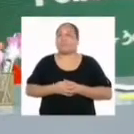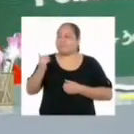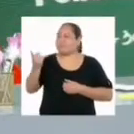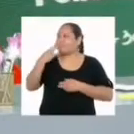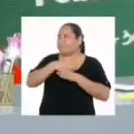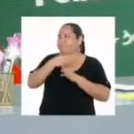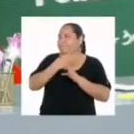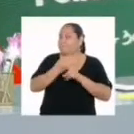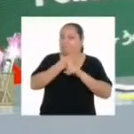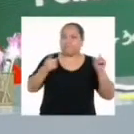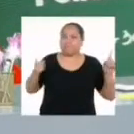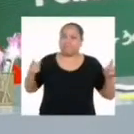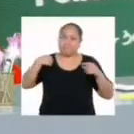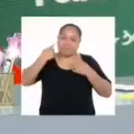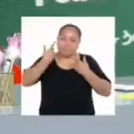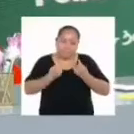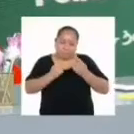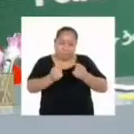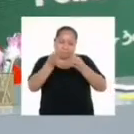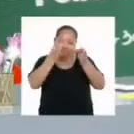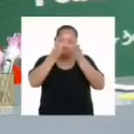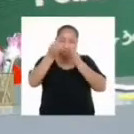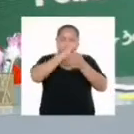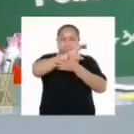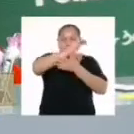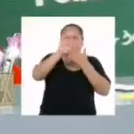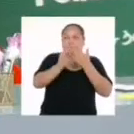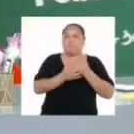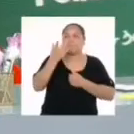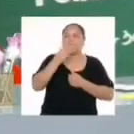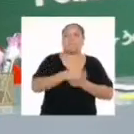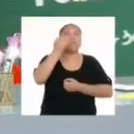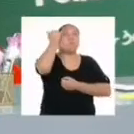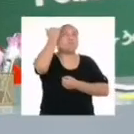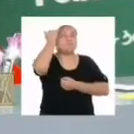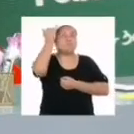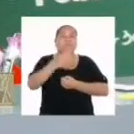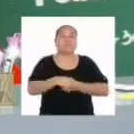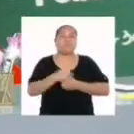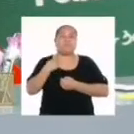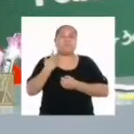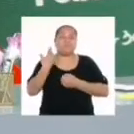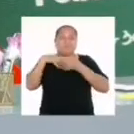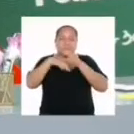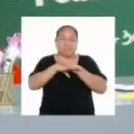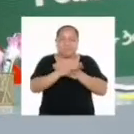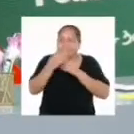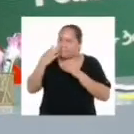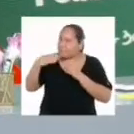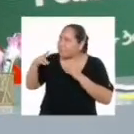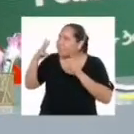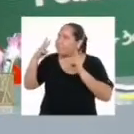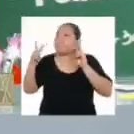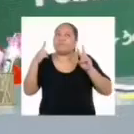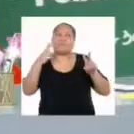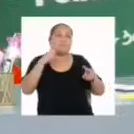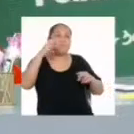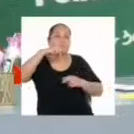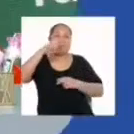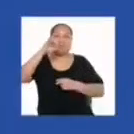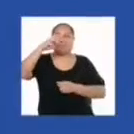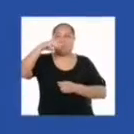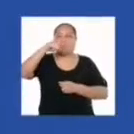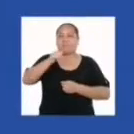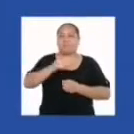Y como es una forma distinta, voy a tratar de describir sus características, imaginándome que estoy ingresando en el interior de ese